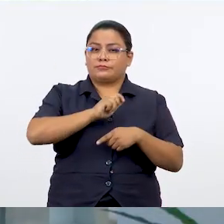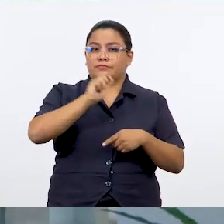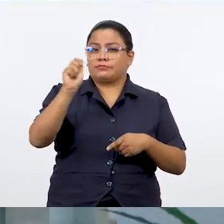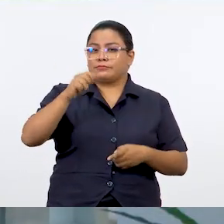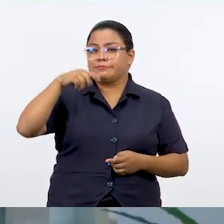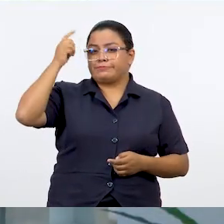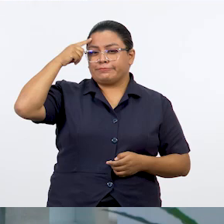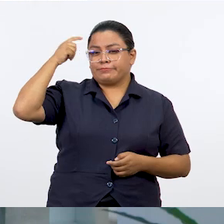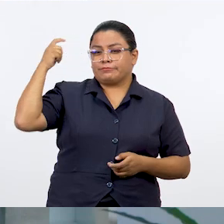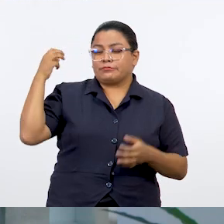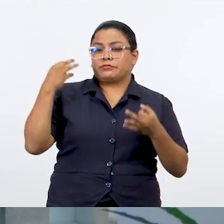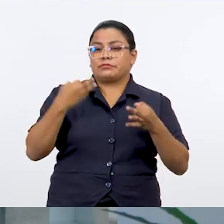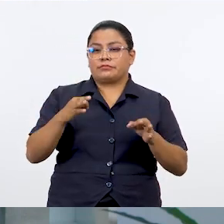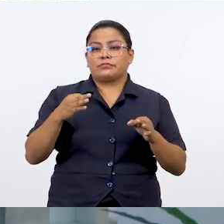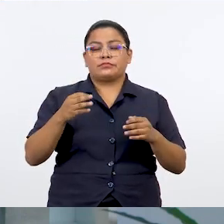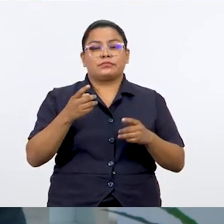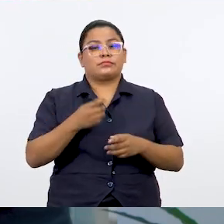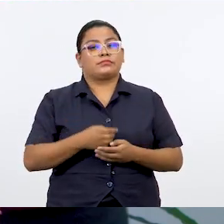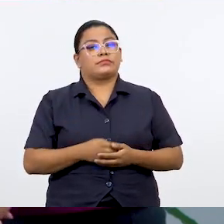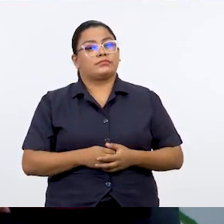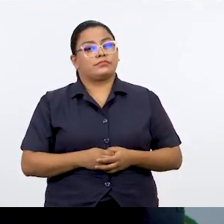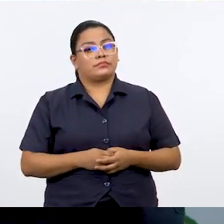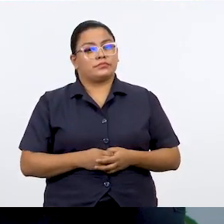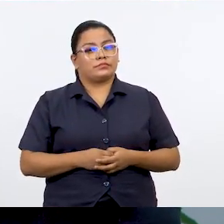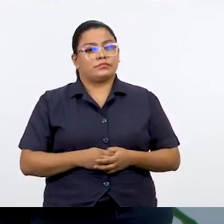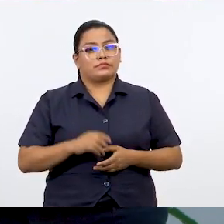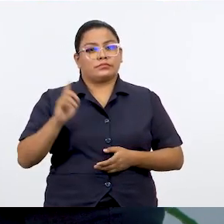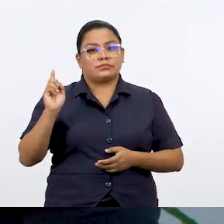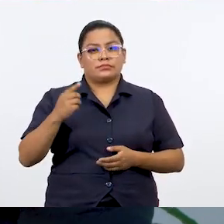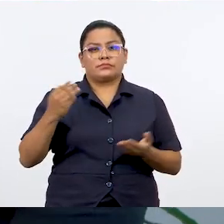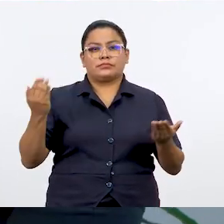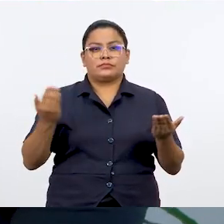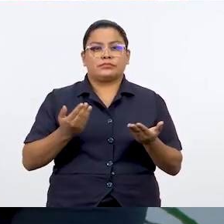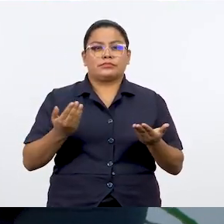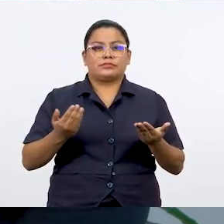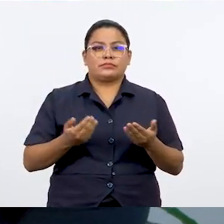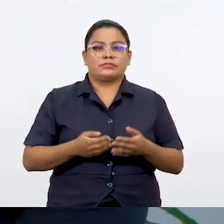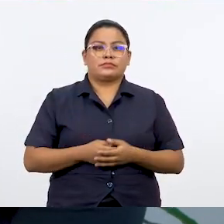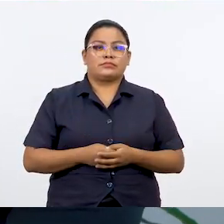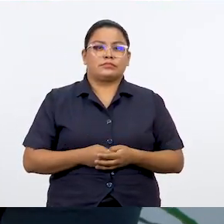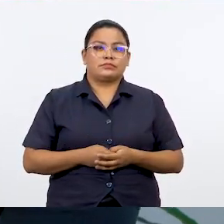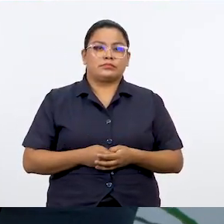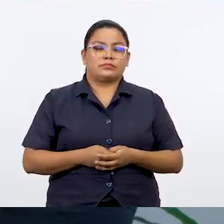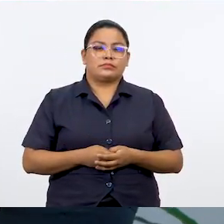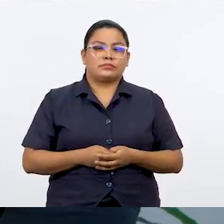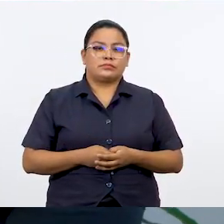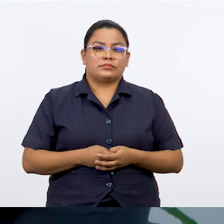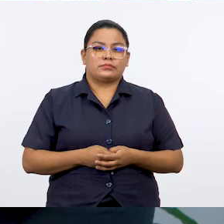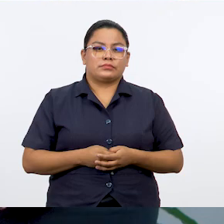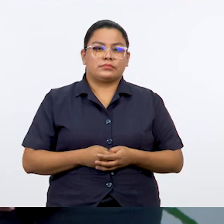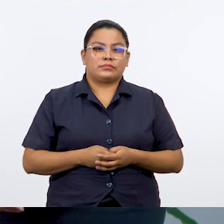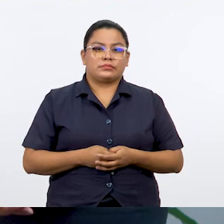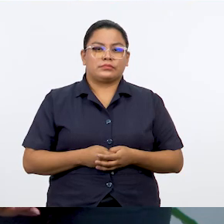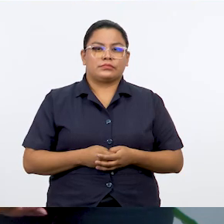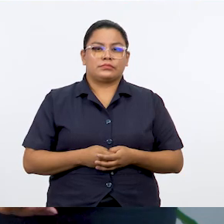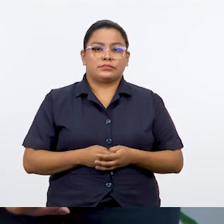recordamos también la forma vertical? Lo primero que hacemos es escribir el dividendo, que es